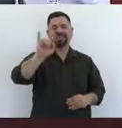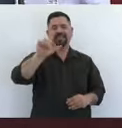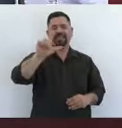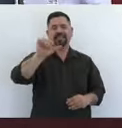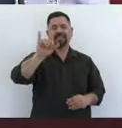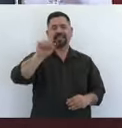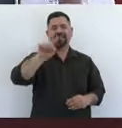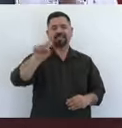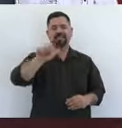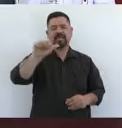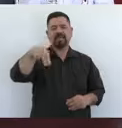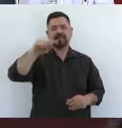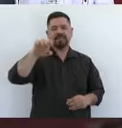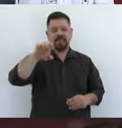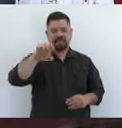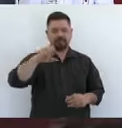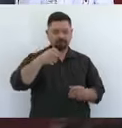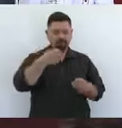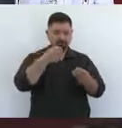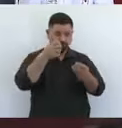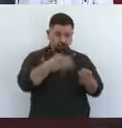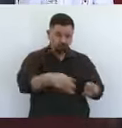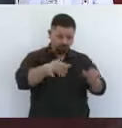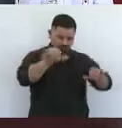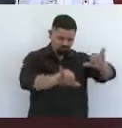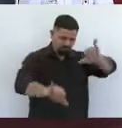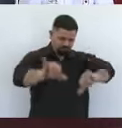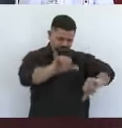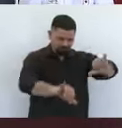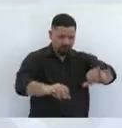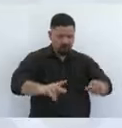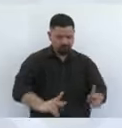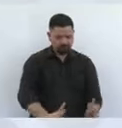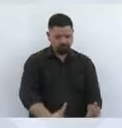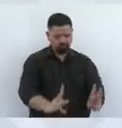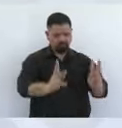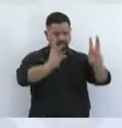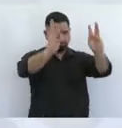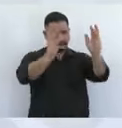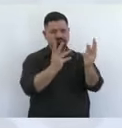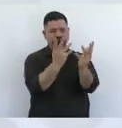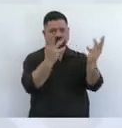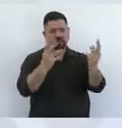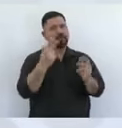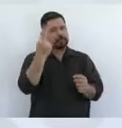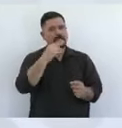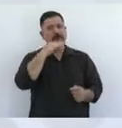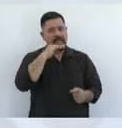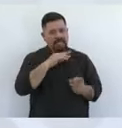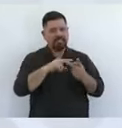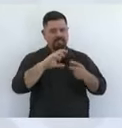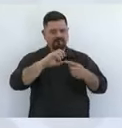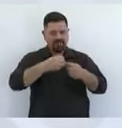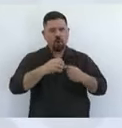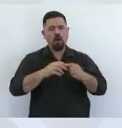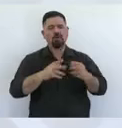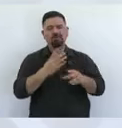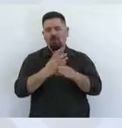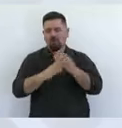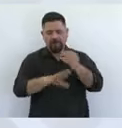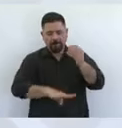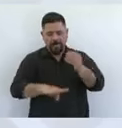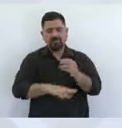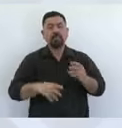Y hay que sembrar maíz, frijol, los básicos, y la ganadería, todas las